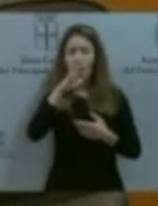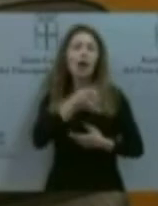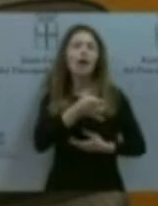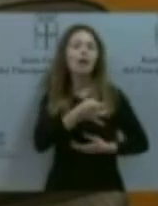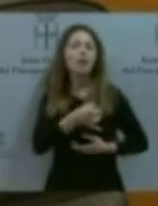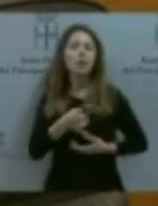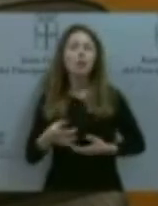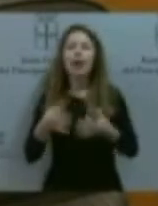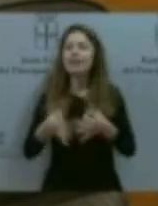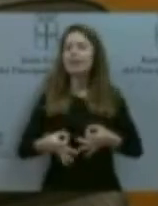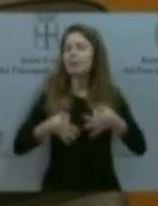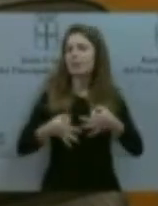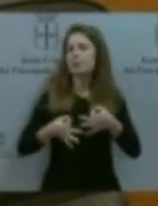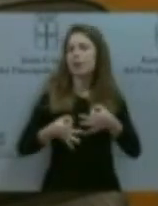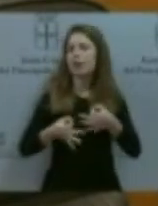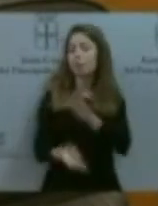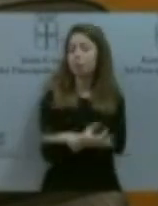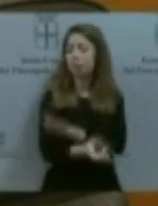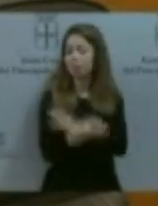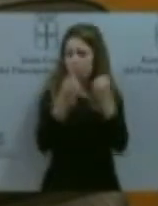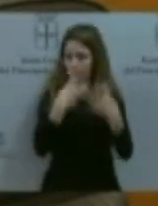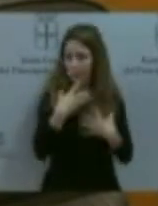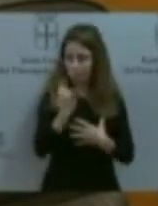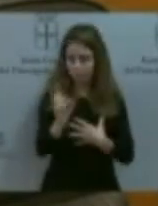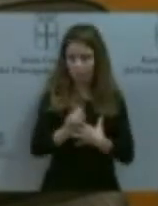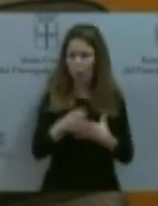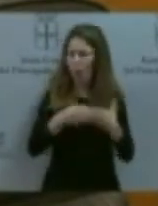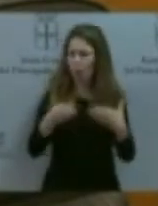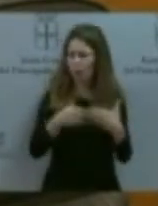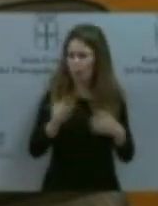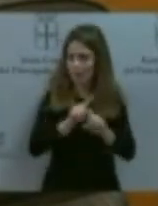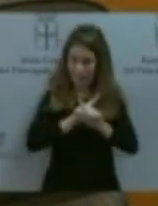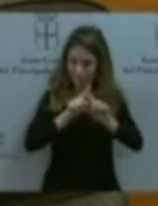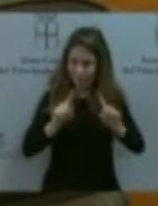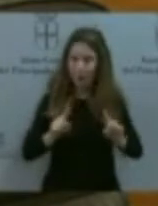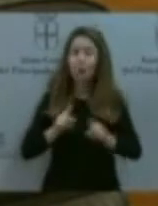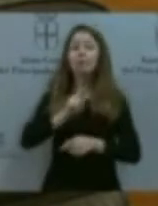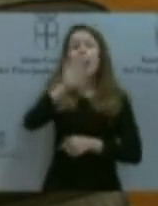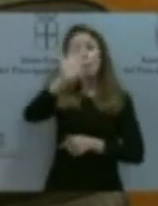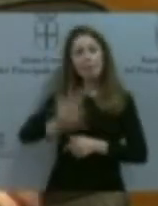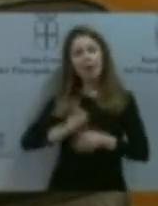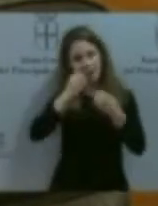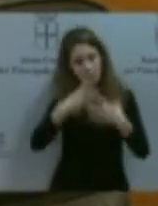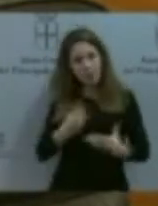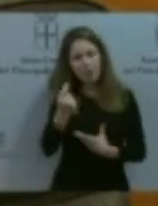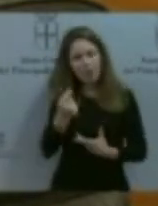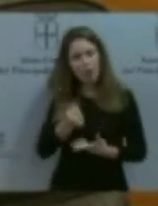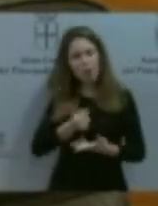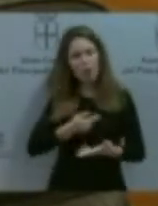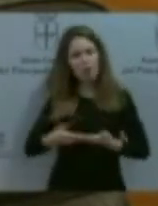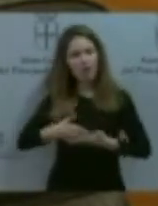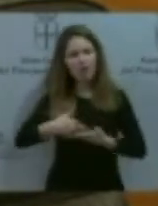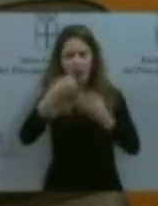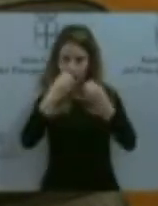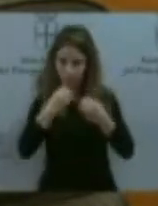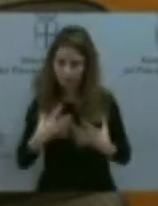generada, ni con mucha utilidad. Nos parece bien que fluya el dinero rápido, es lo que tenemos que hacer en un momento de crisis y